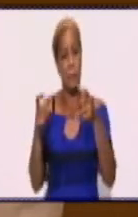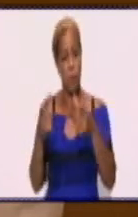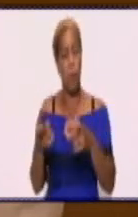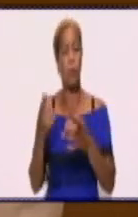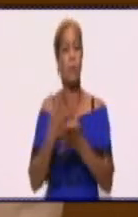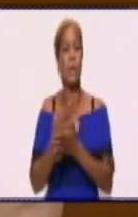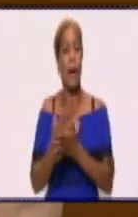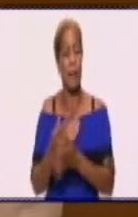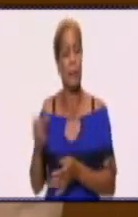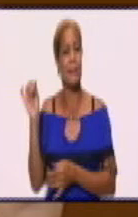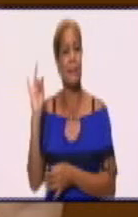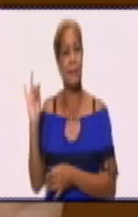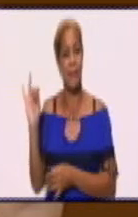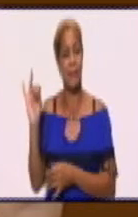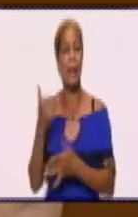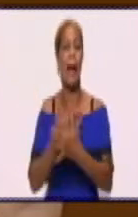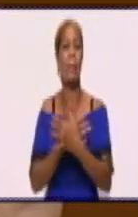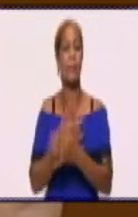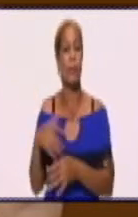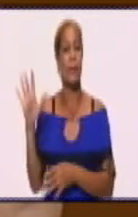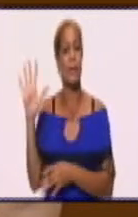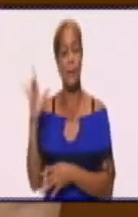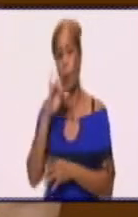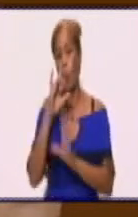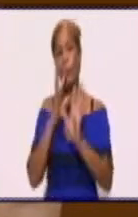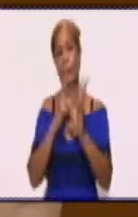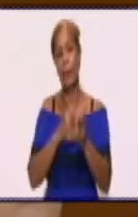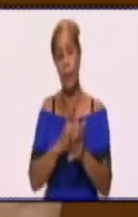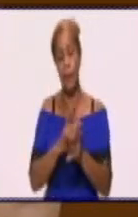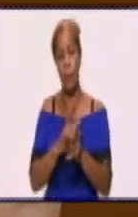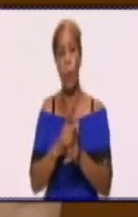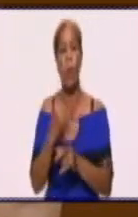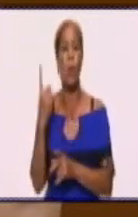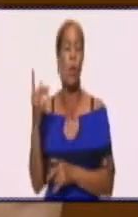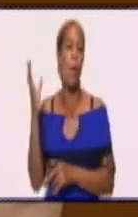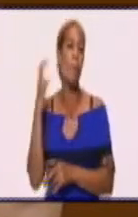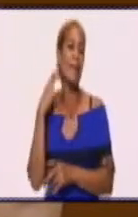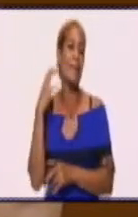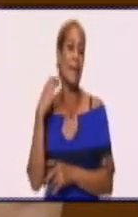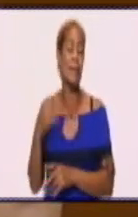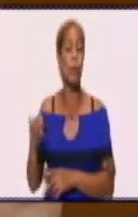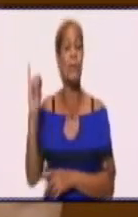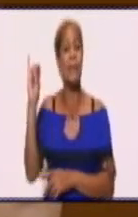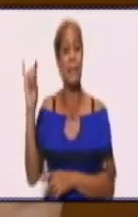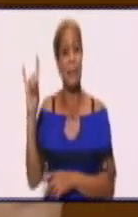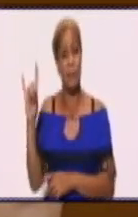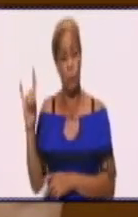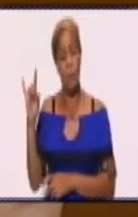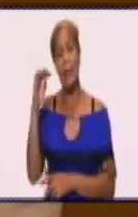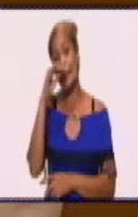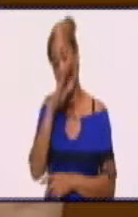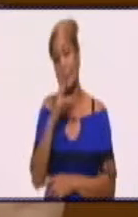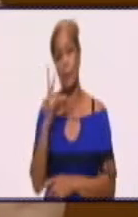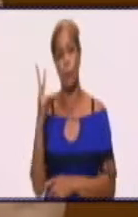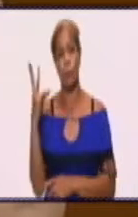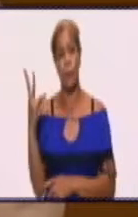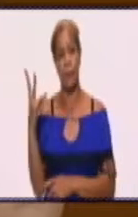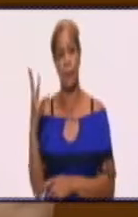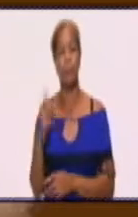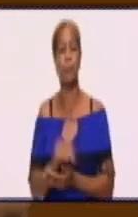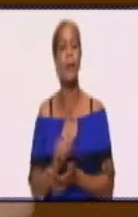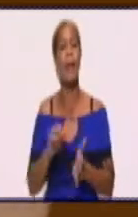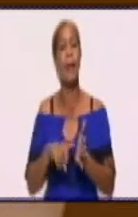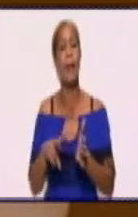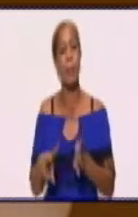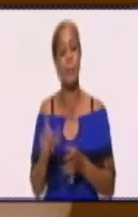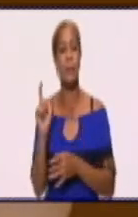Yara 7, Campechuela 5, Niquero 1, Manzanillo 69 y Guisa con 3. La provincia